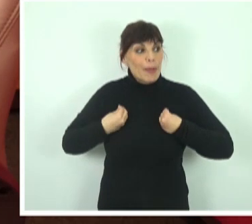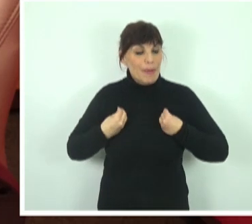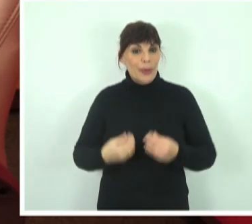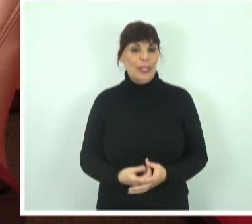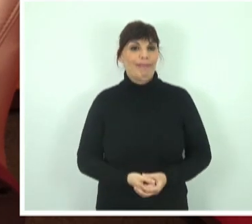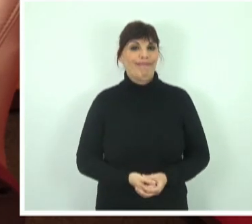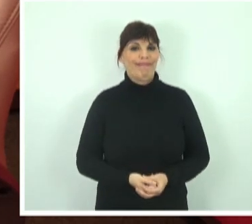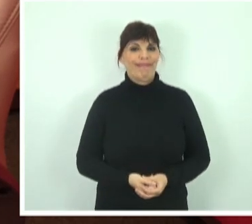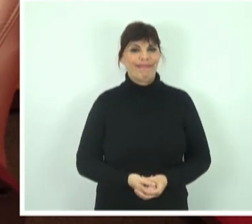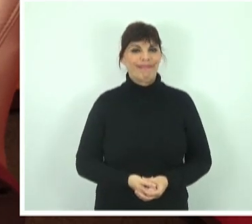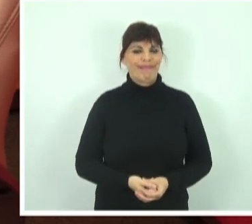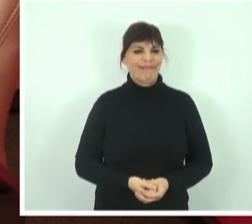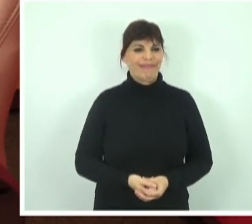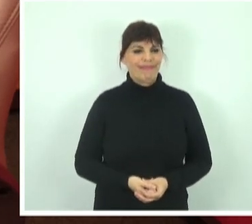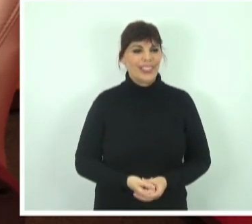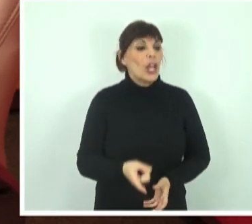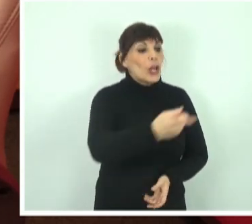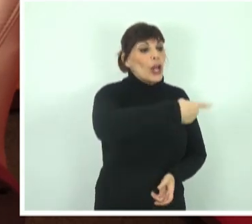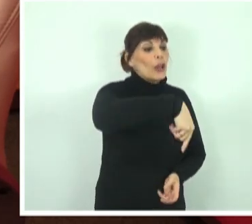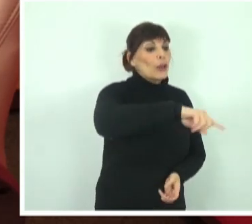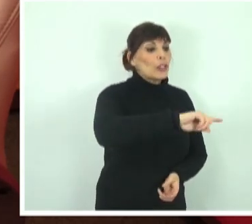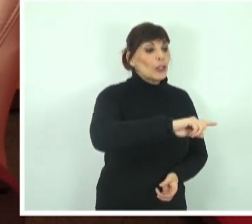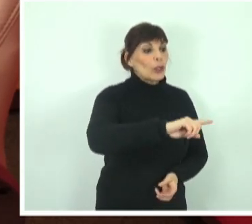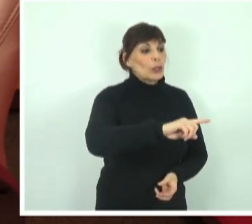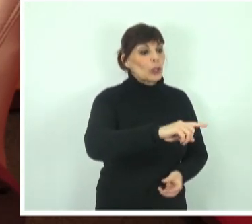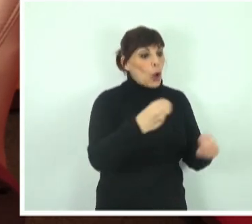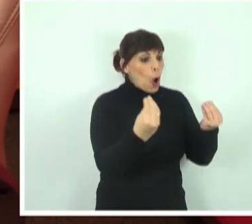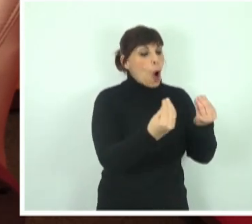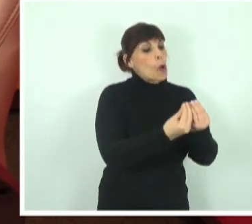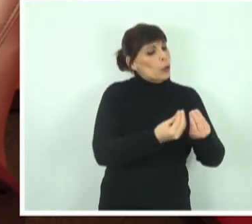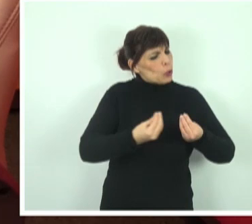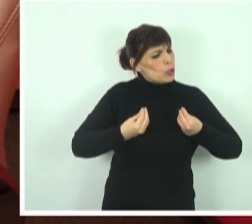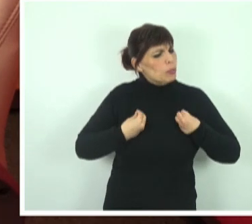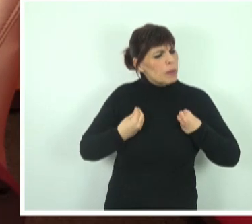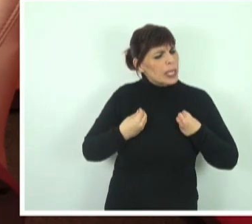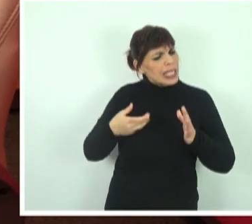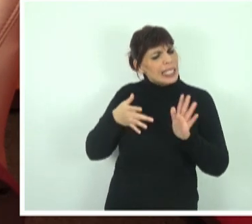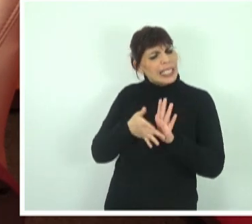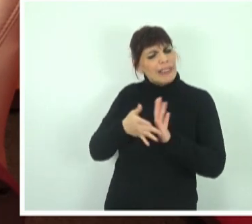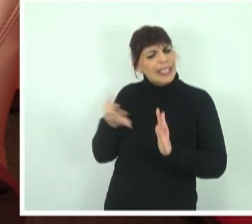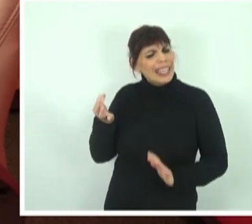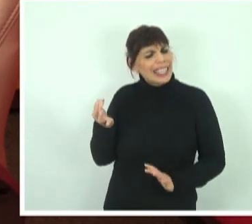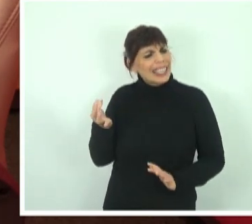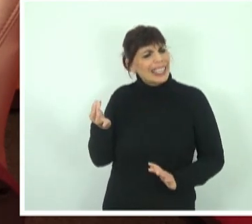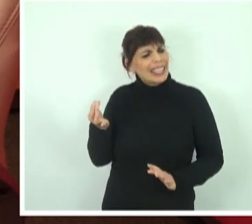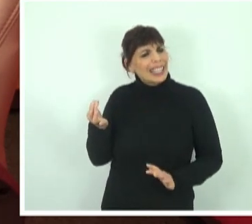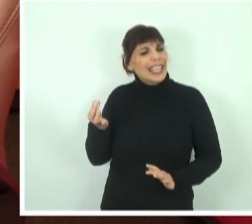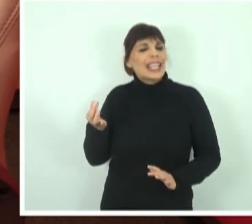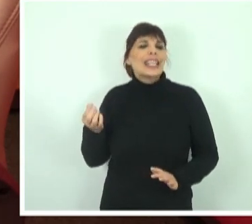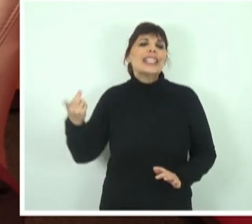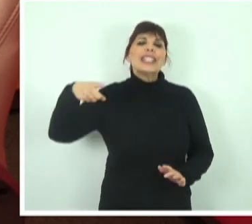El que habita, habitar los hermanos juntos en armonía, es como el buen óleo sobre la